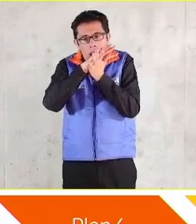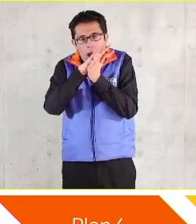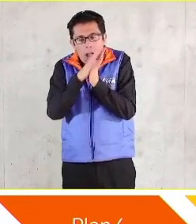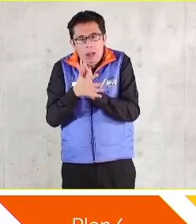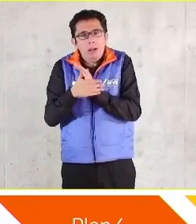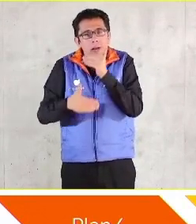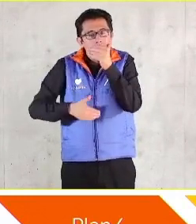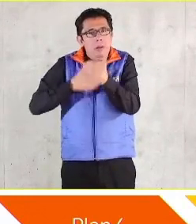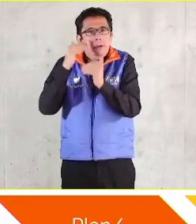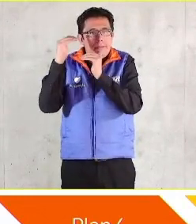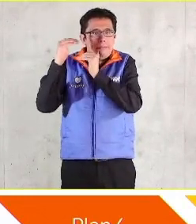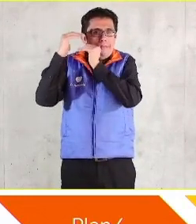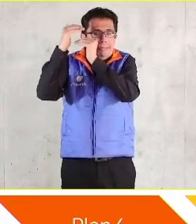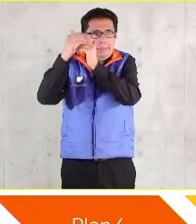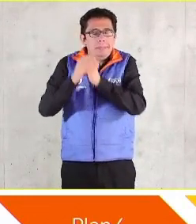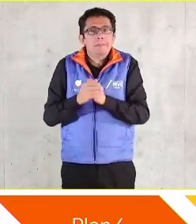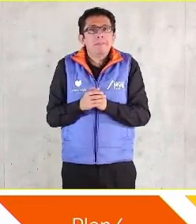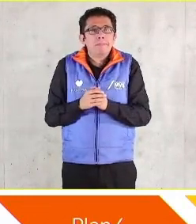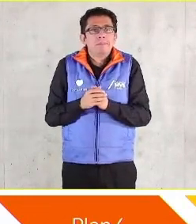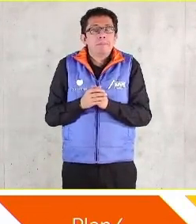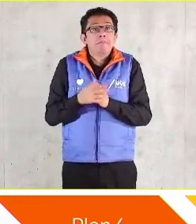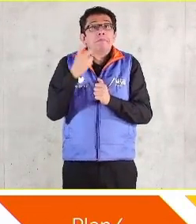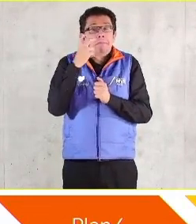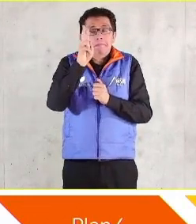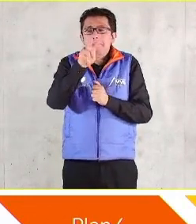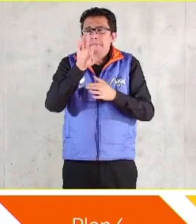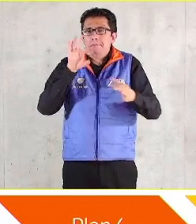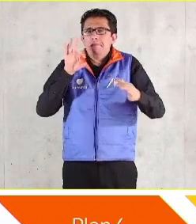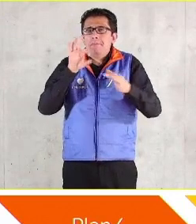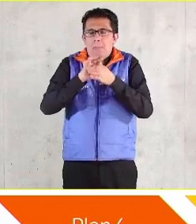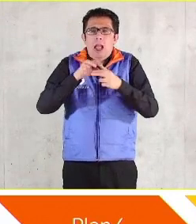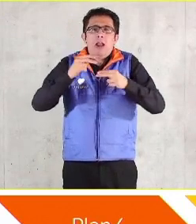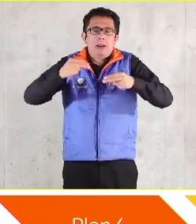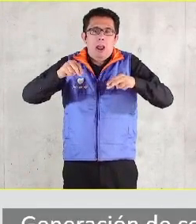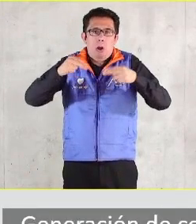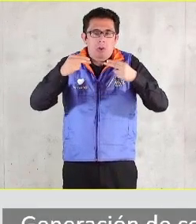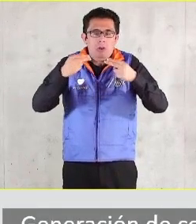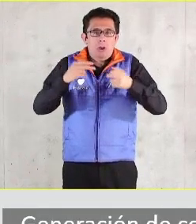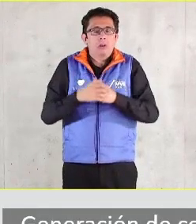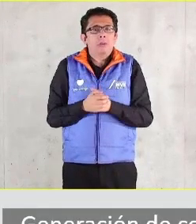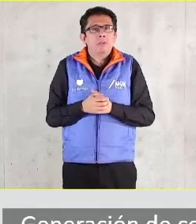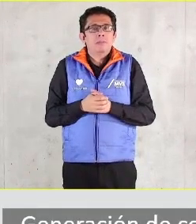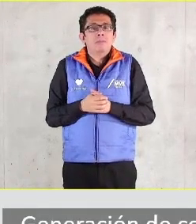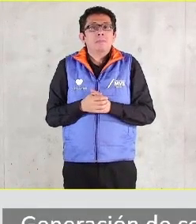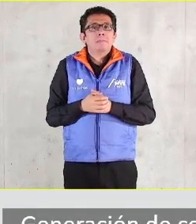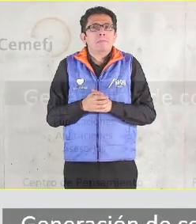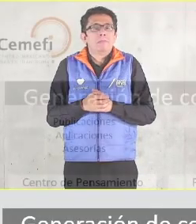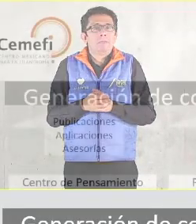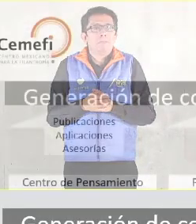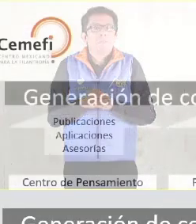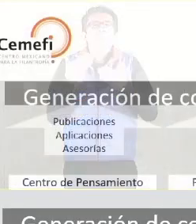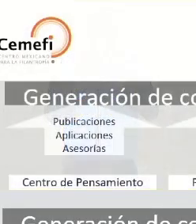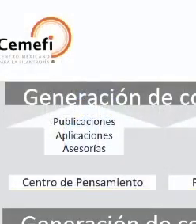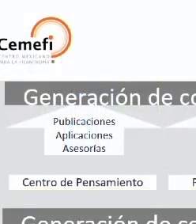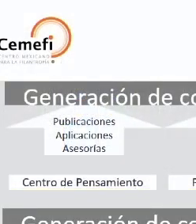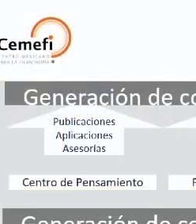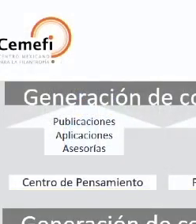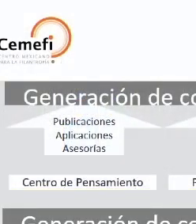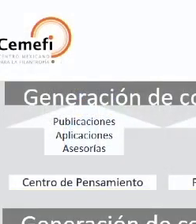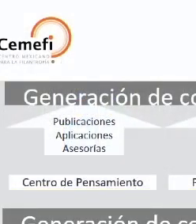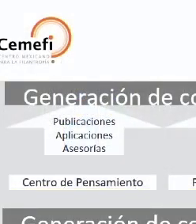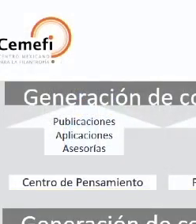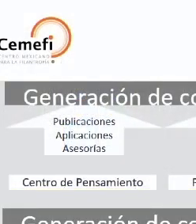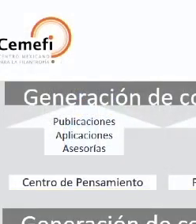la responsabilidad social dentro de las empresas, que está íntimamente ligado con el negocio. Ahora, Este ecosistema